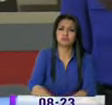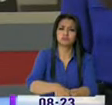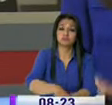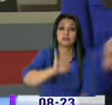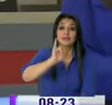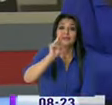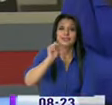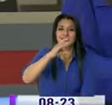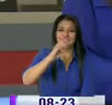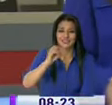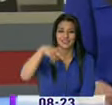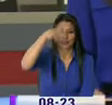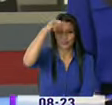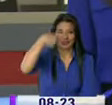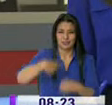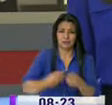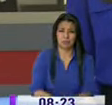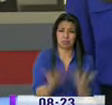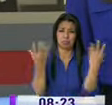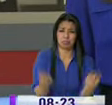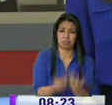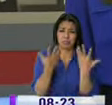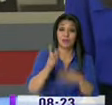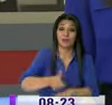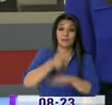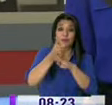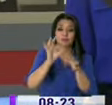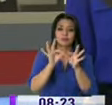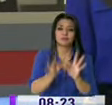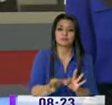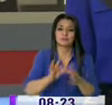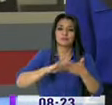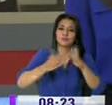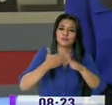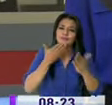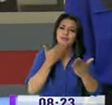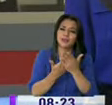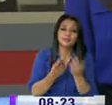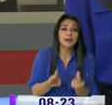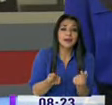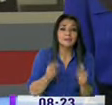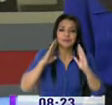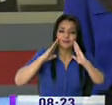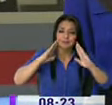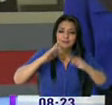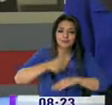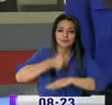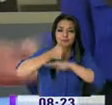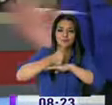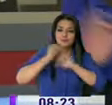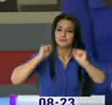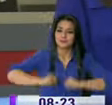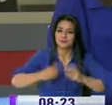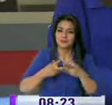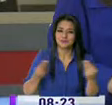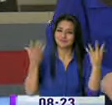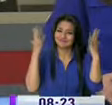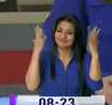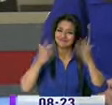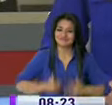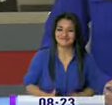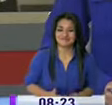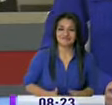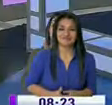Inca, al norte de Quito, las autoridades repararon el daño. La comunidad agradeció la pronta intervención de las autoridades, así que aplausos para